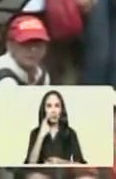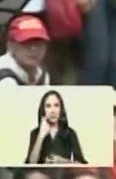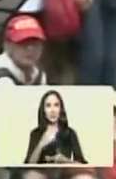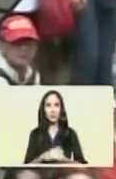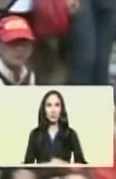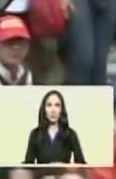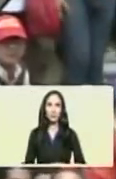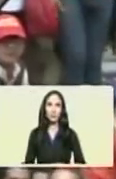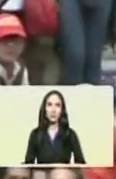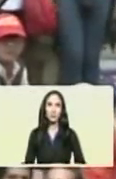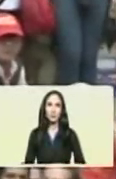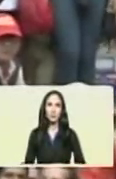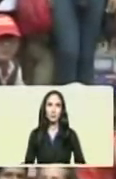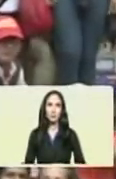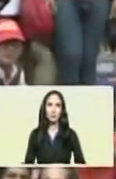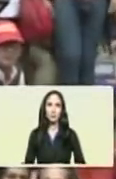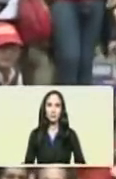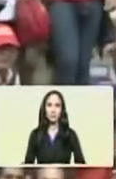no